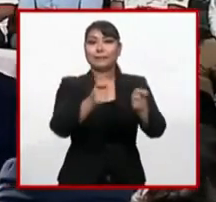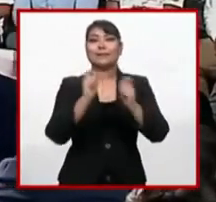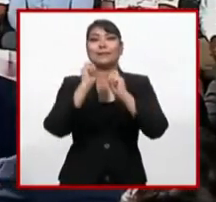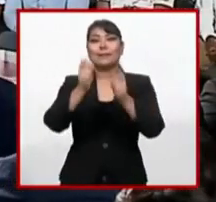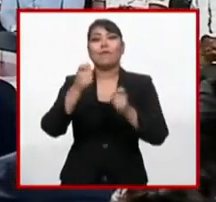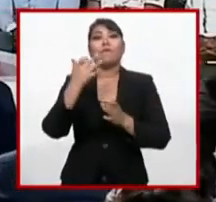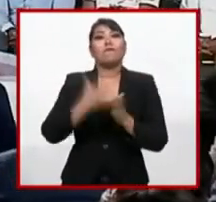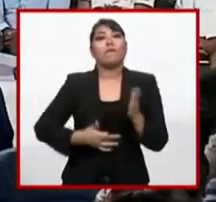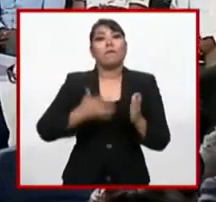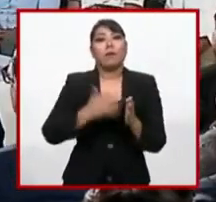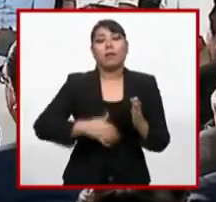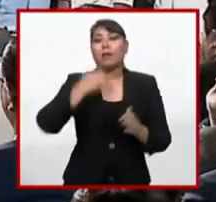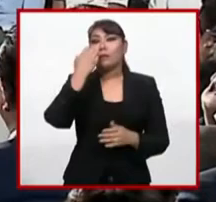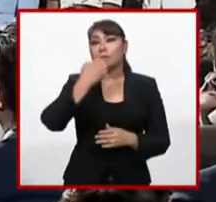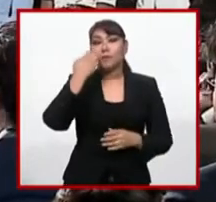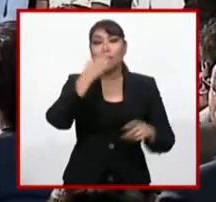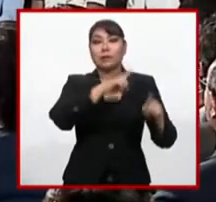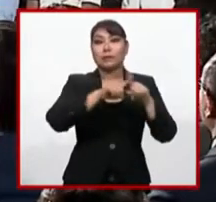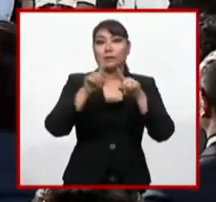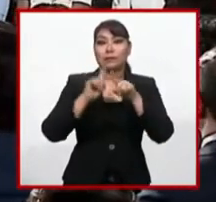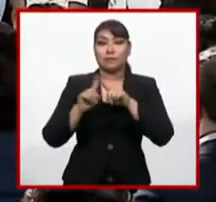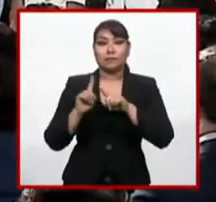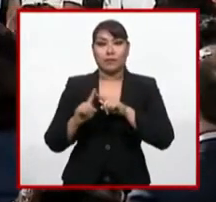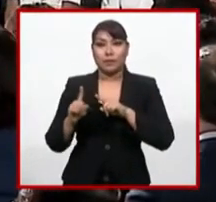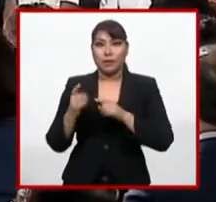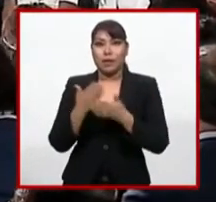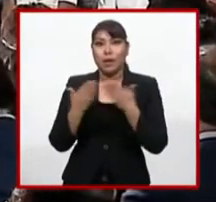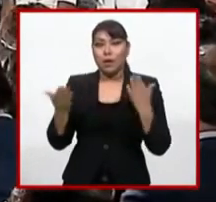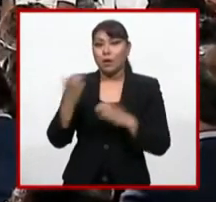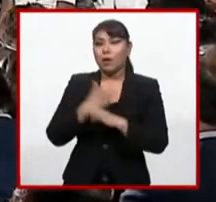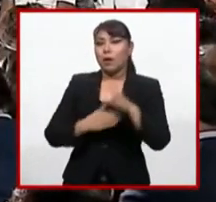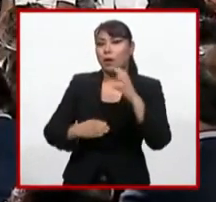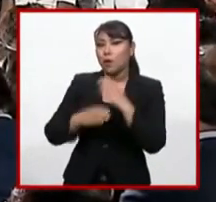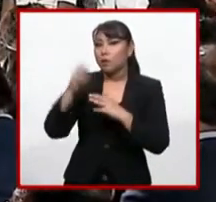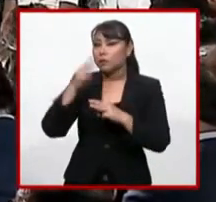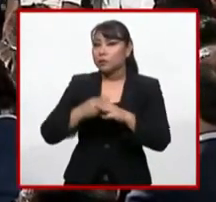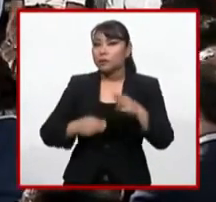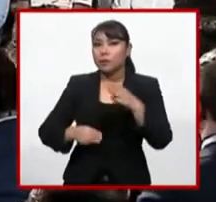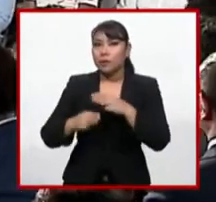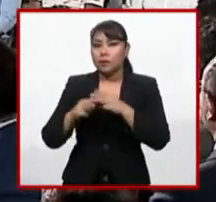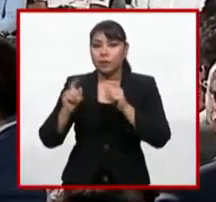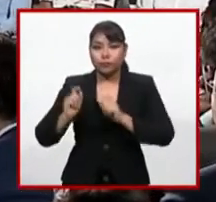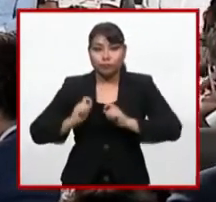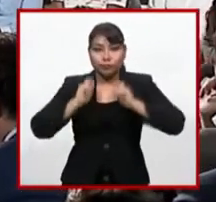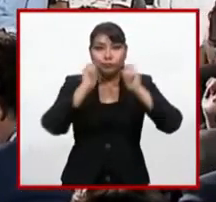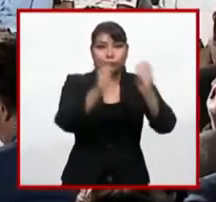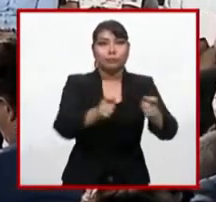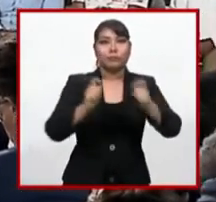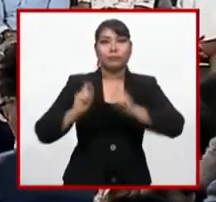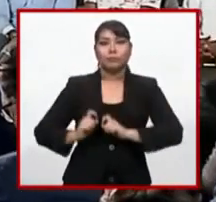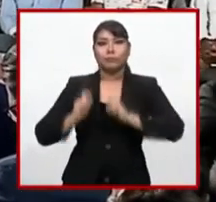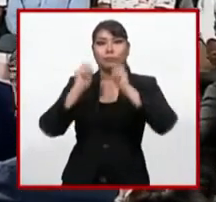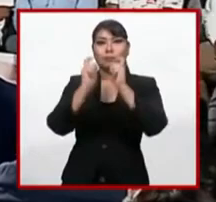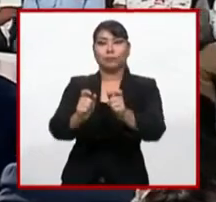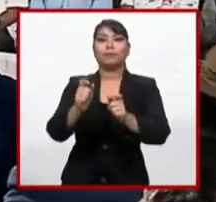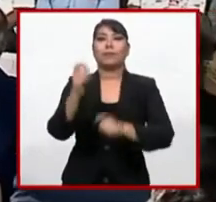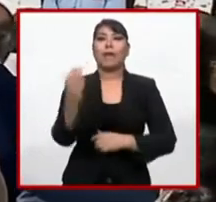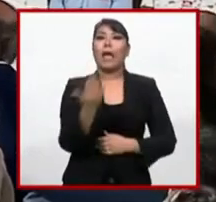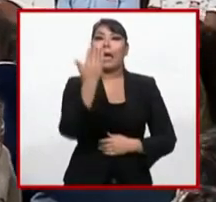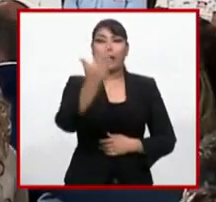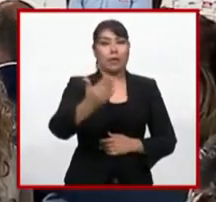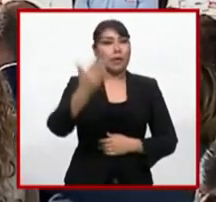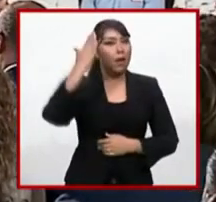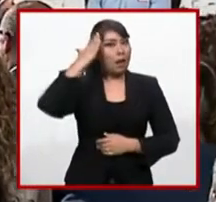en escuelas, pero el acento es que en esa entrega estaba también el líder del Magisterio de